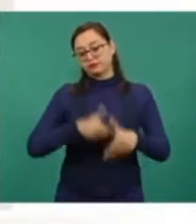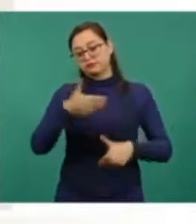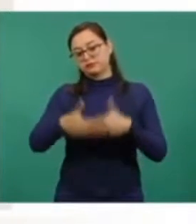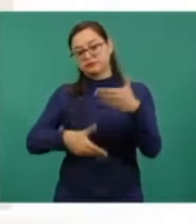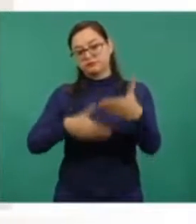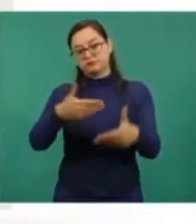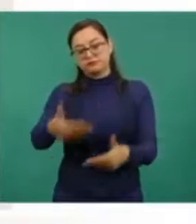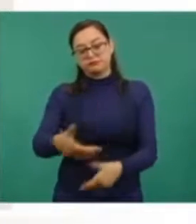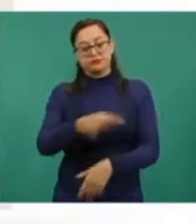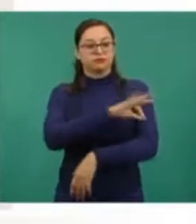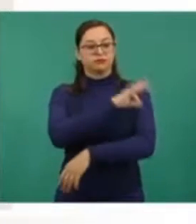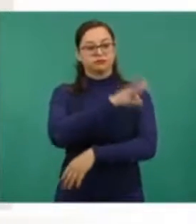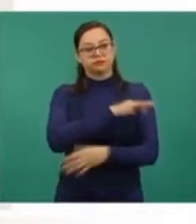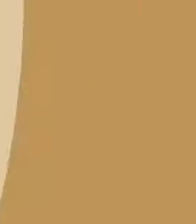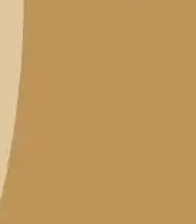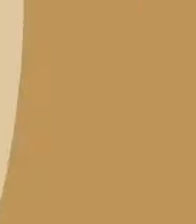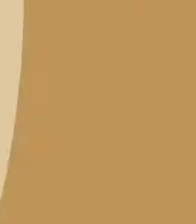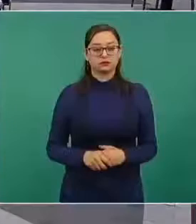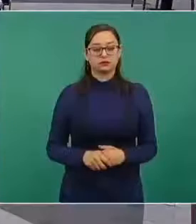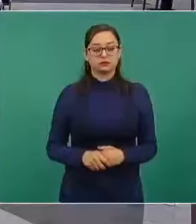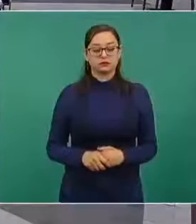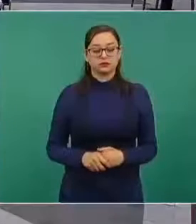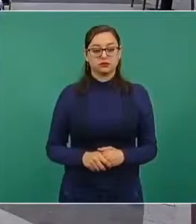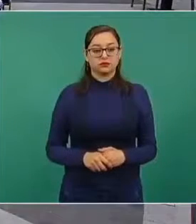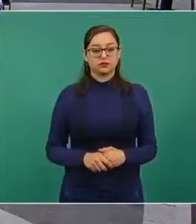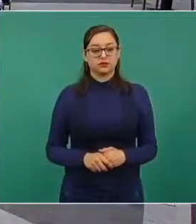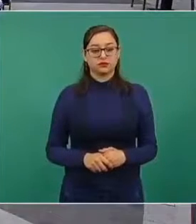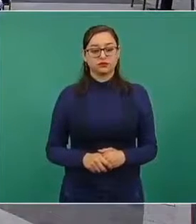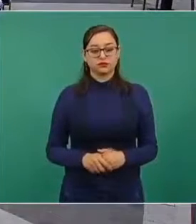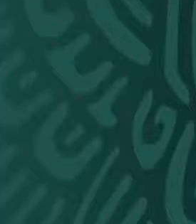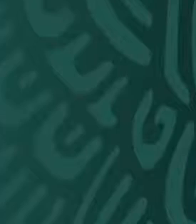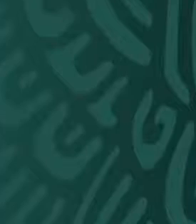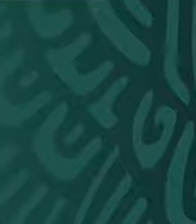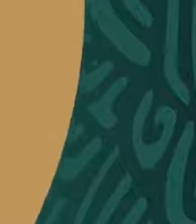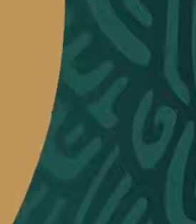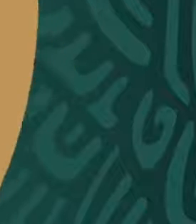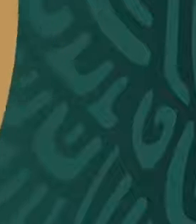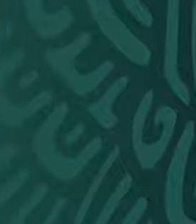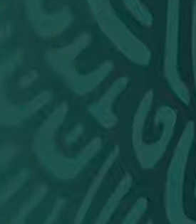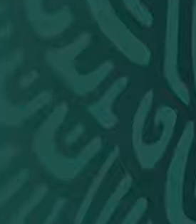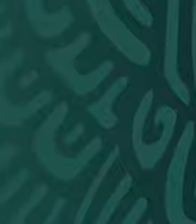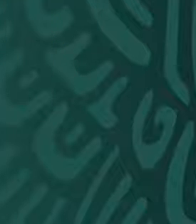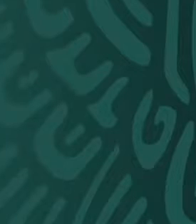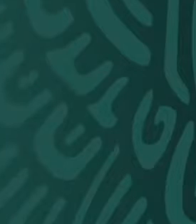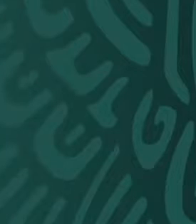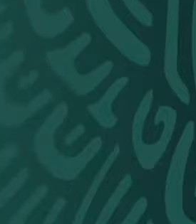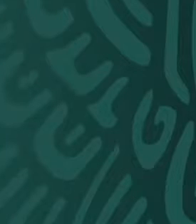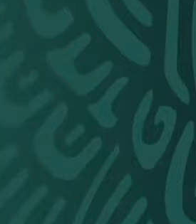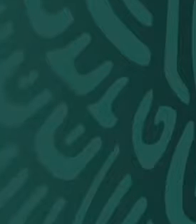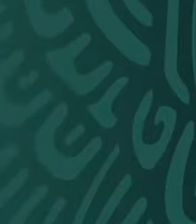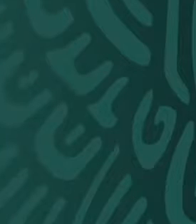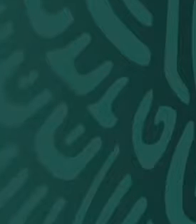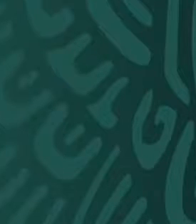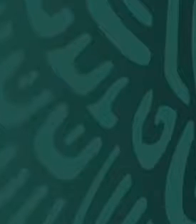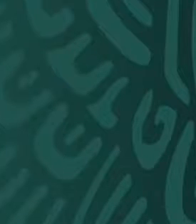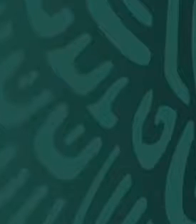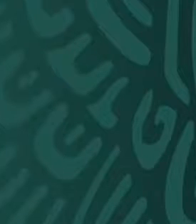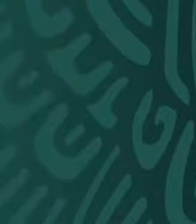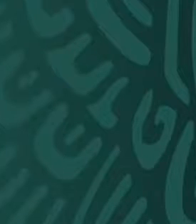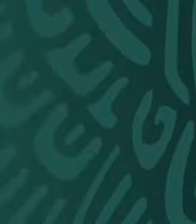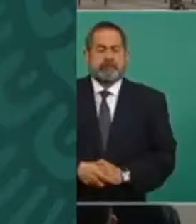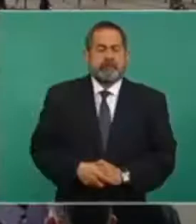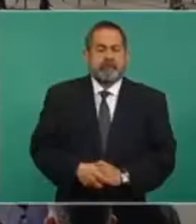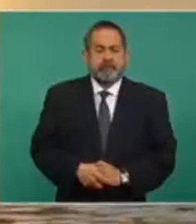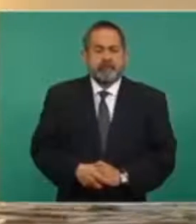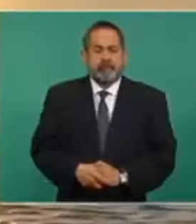las entidades federativas y usarlas. El secretario de Marina, Rafael Ojeda, presentó el Plan Integral de Dragado en